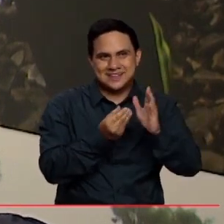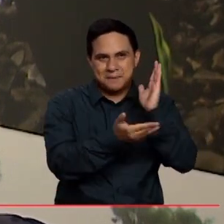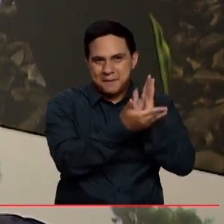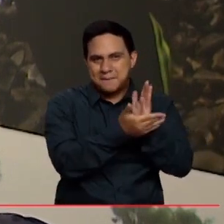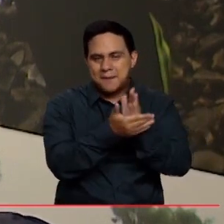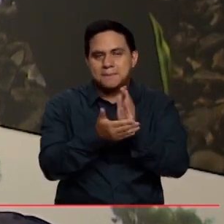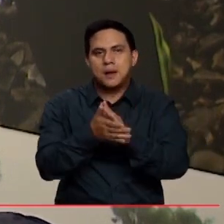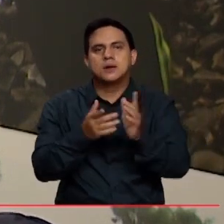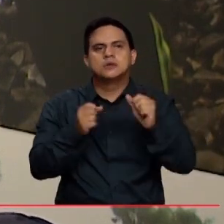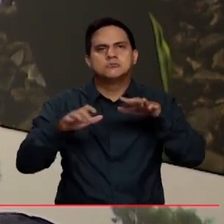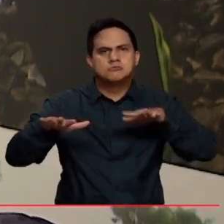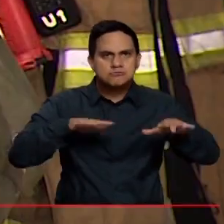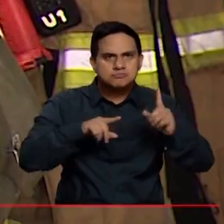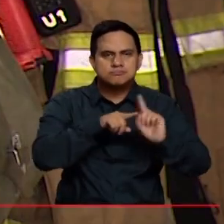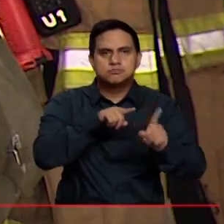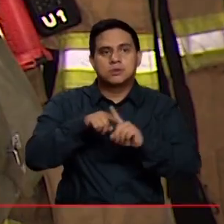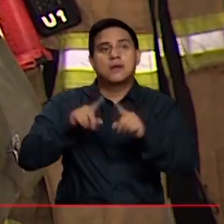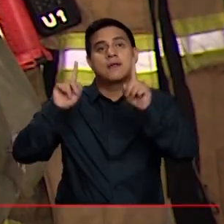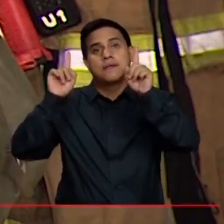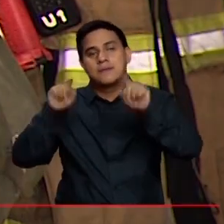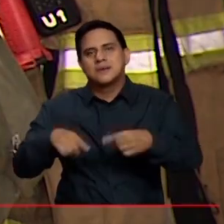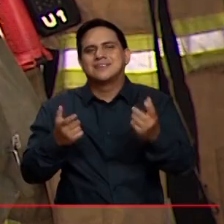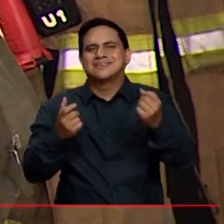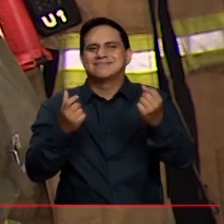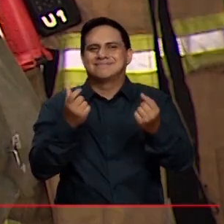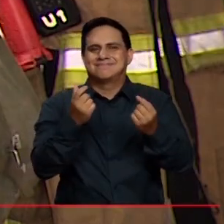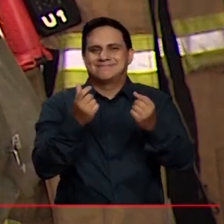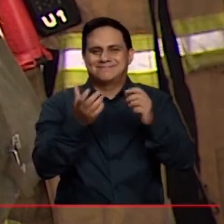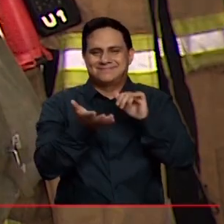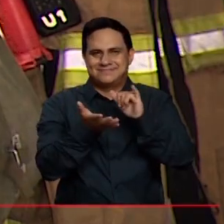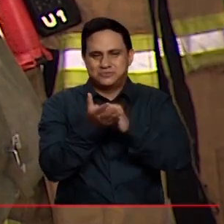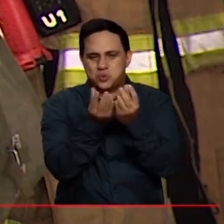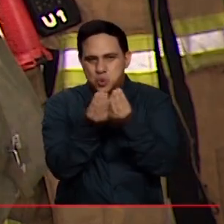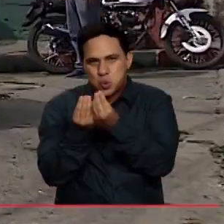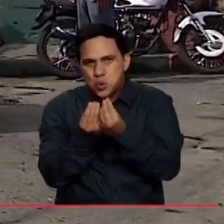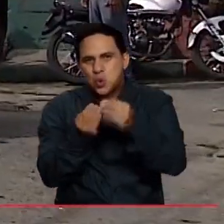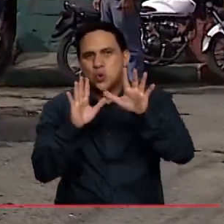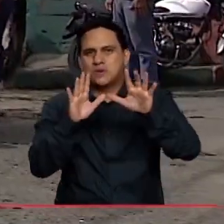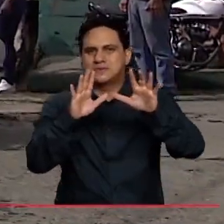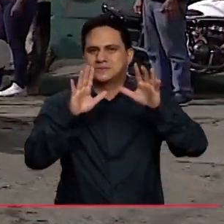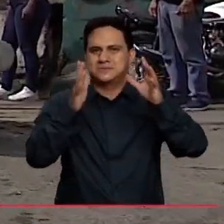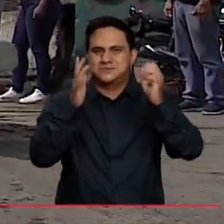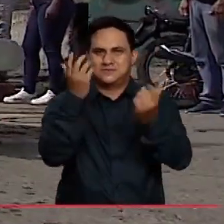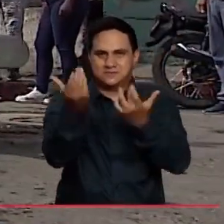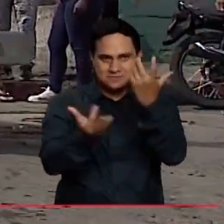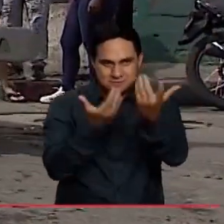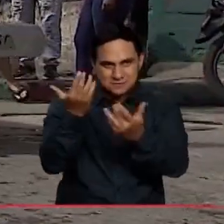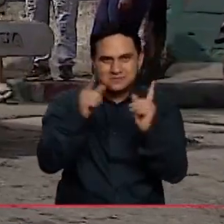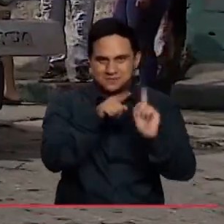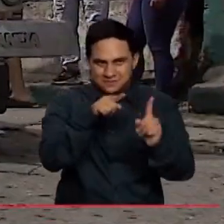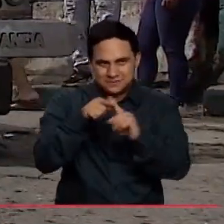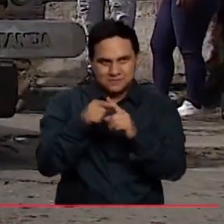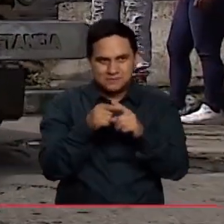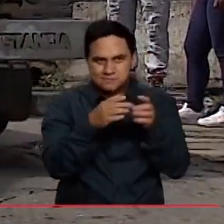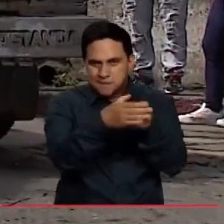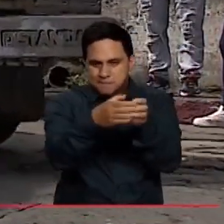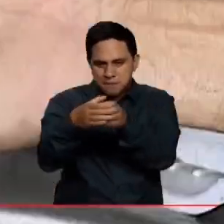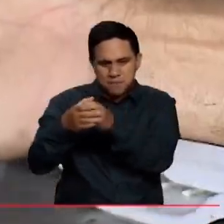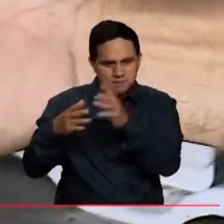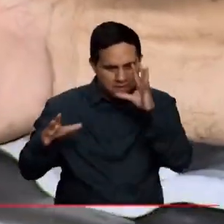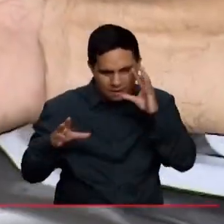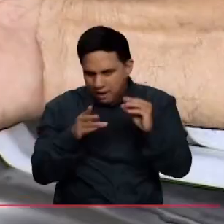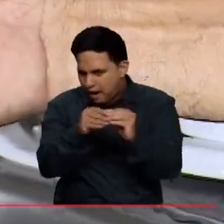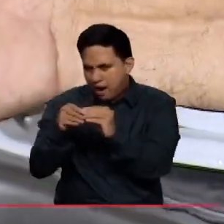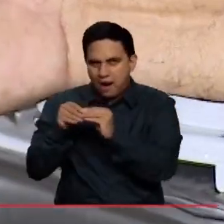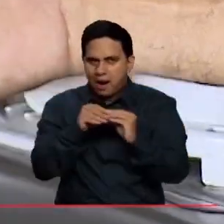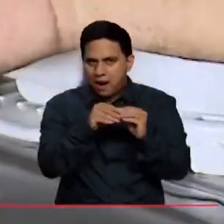Forestales y la Mesa Técnica para trabajar frente al fenómeno del Niño y el posible desabastecimiento de agua